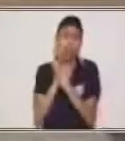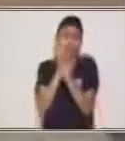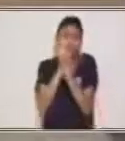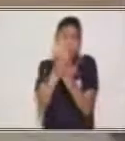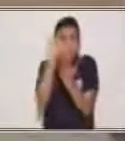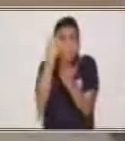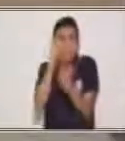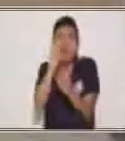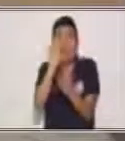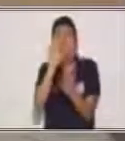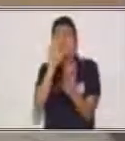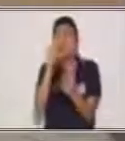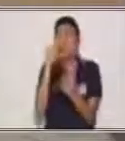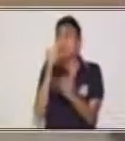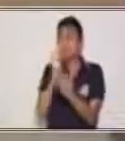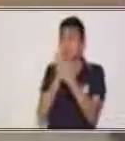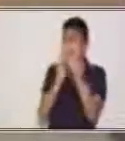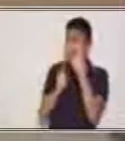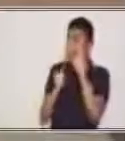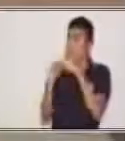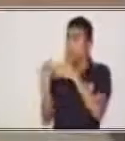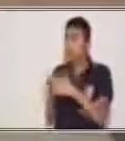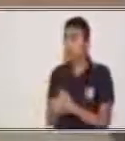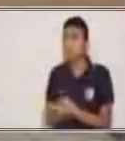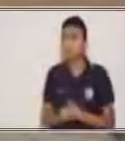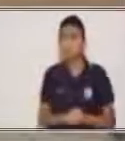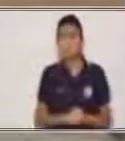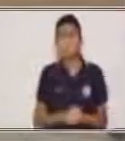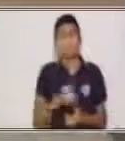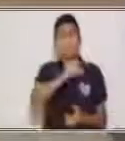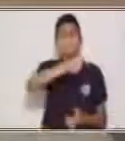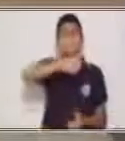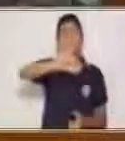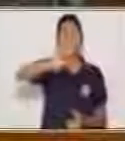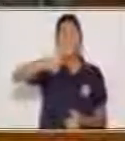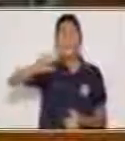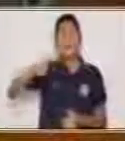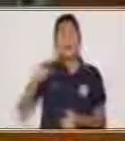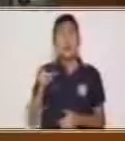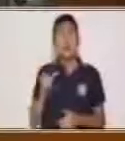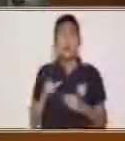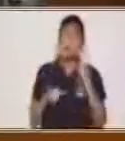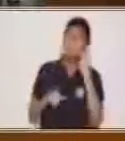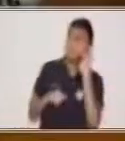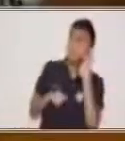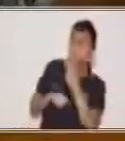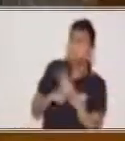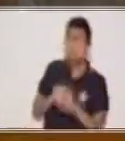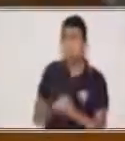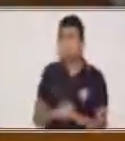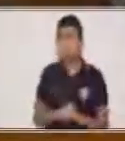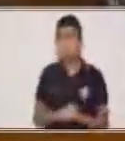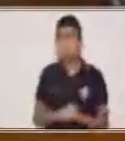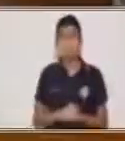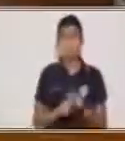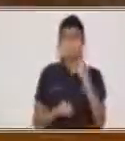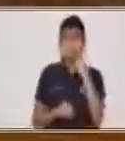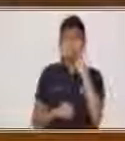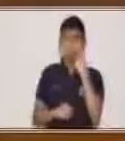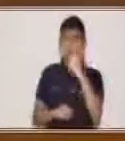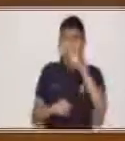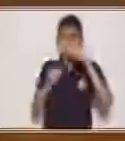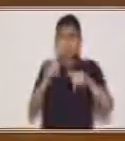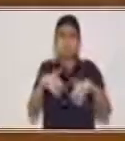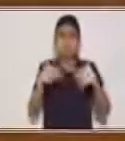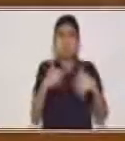retire la vela. Vas a depositar agua en el plato, colocas la vela y vamos